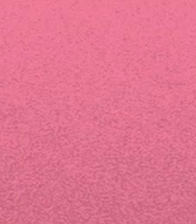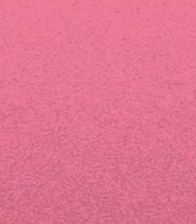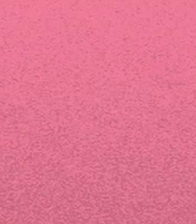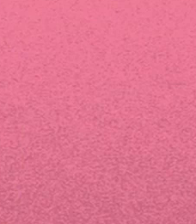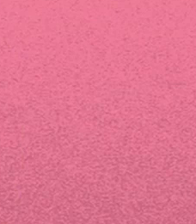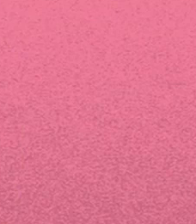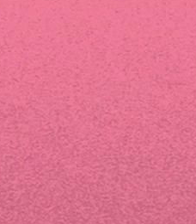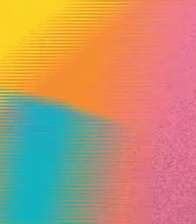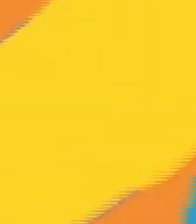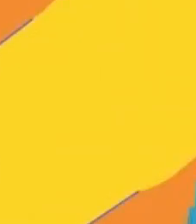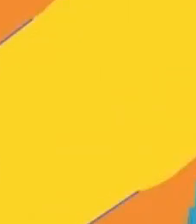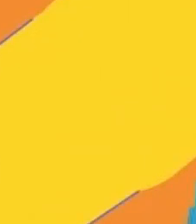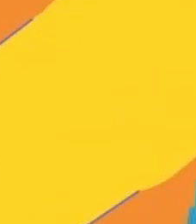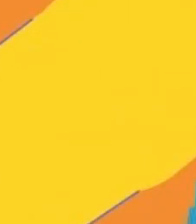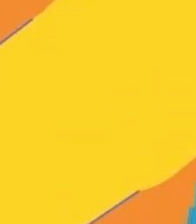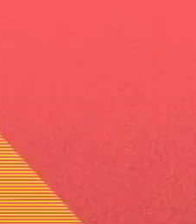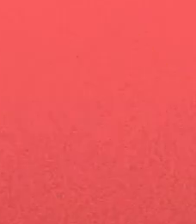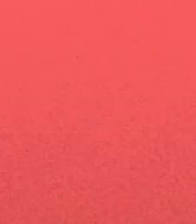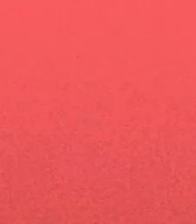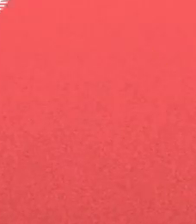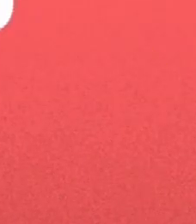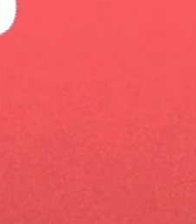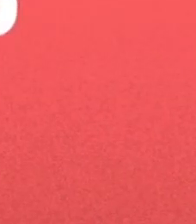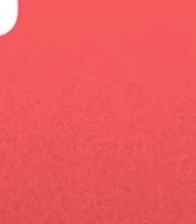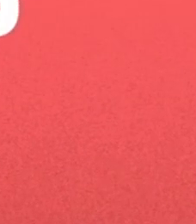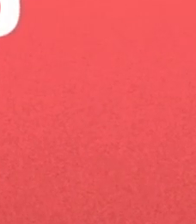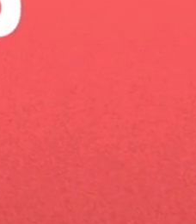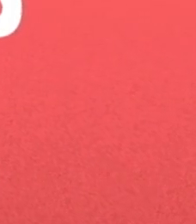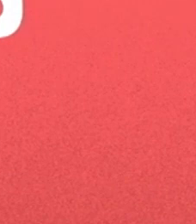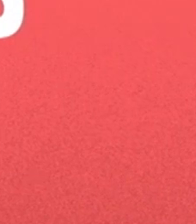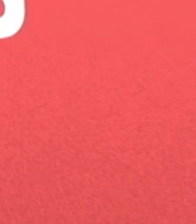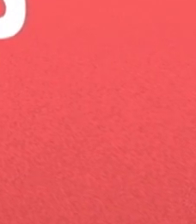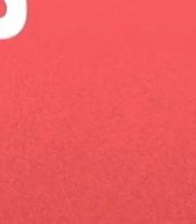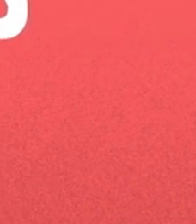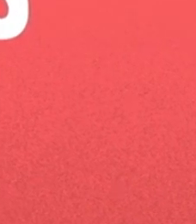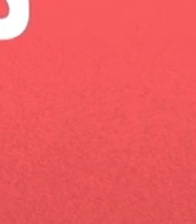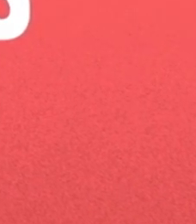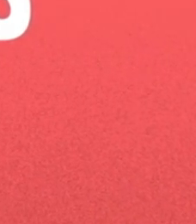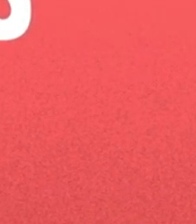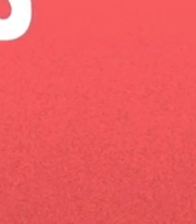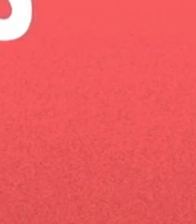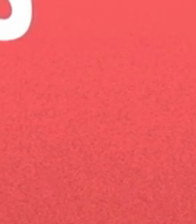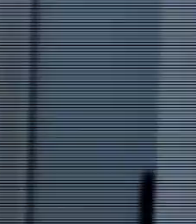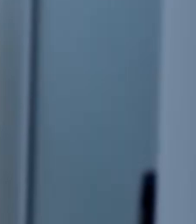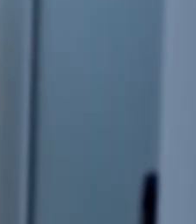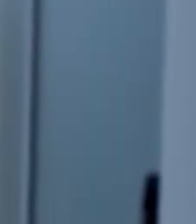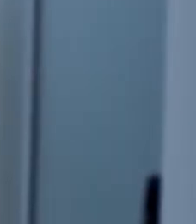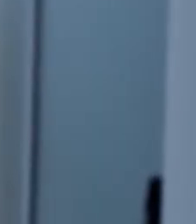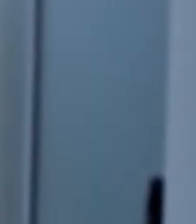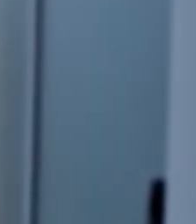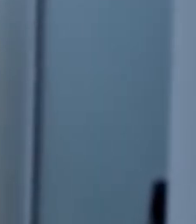el bien que haces hoy regresa a vos siempre. Junta de Protección Social para hacer el bien juntos.